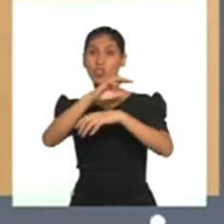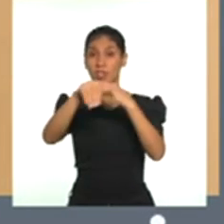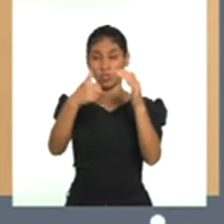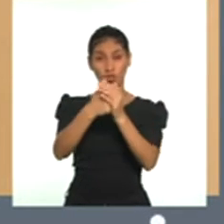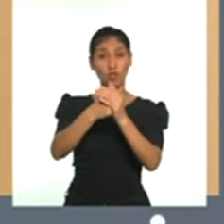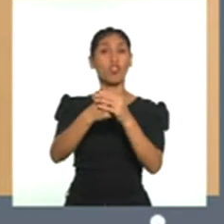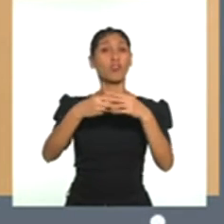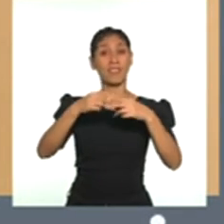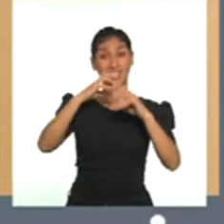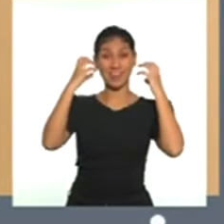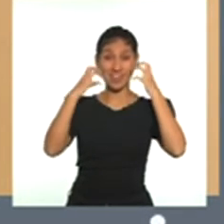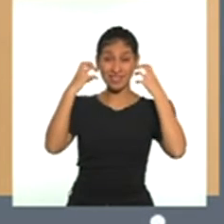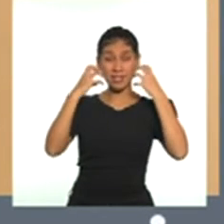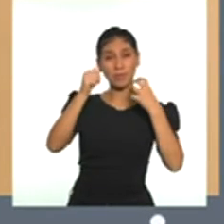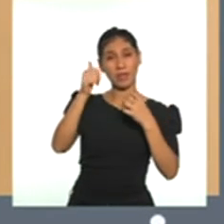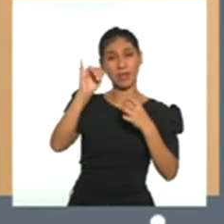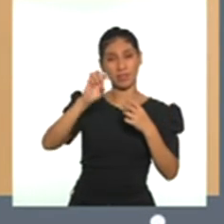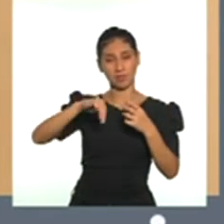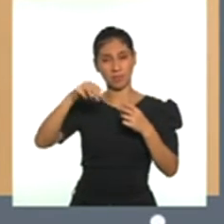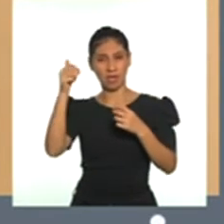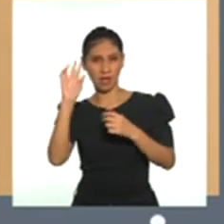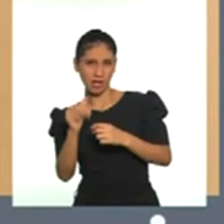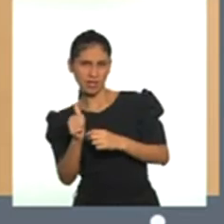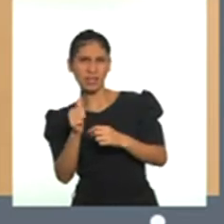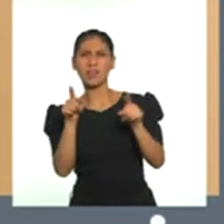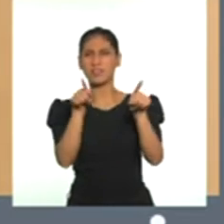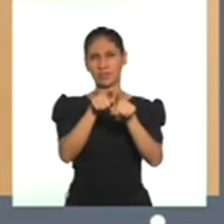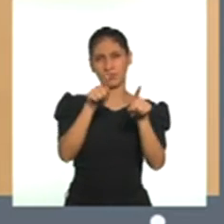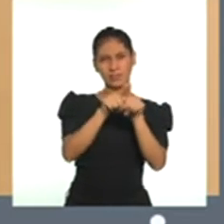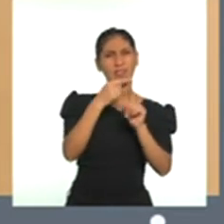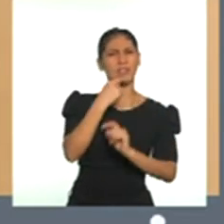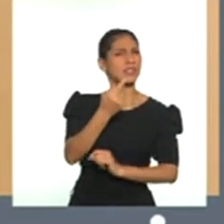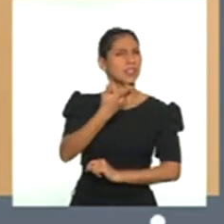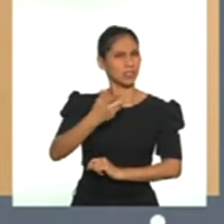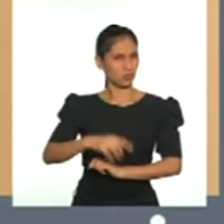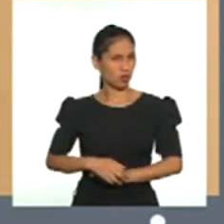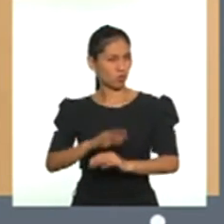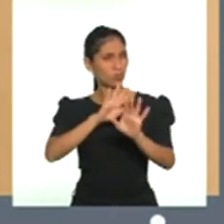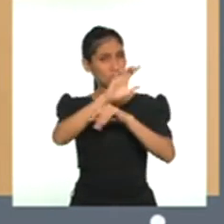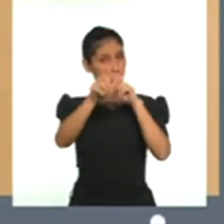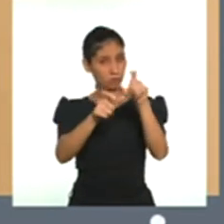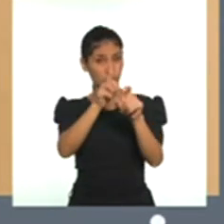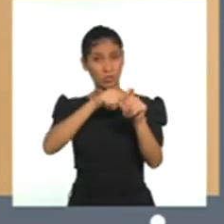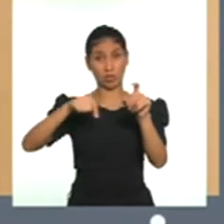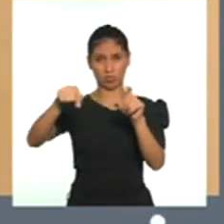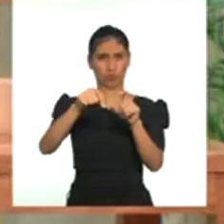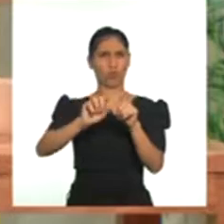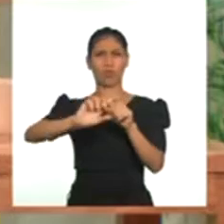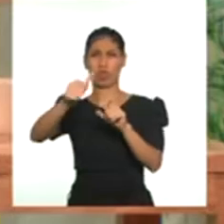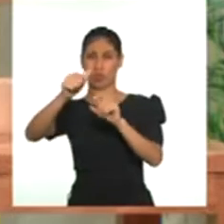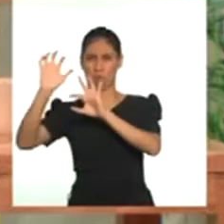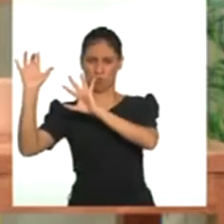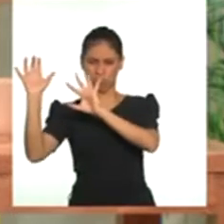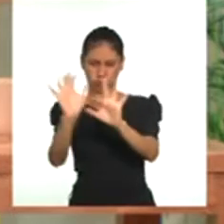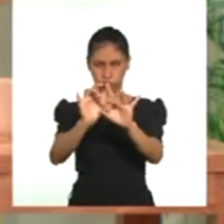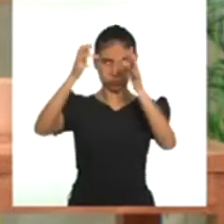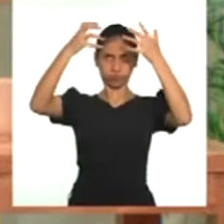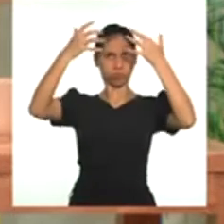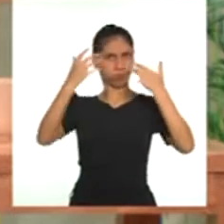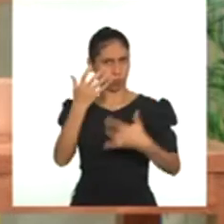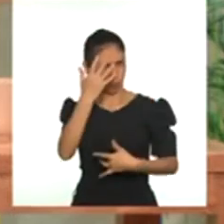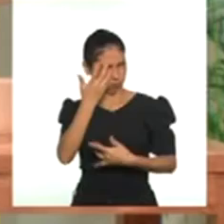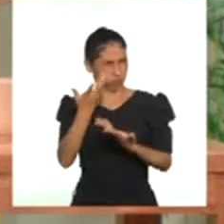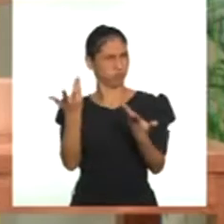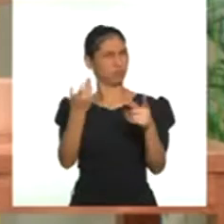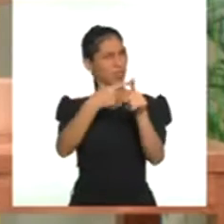se originan en una deficiente relación del individuo con las divinidades o con los seres sobrenaturales. También encontré que